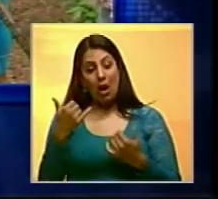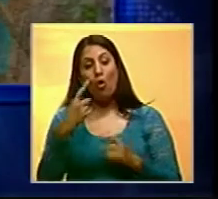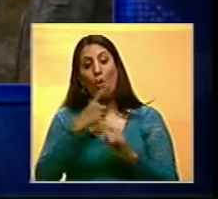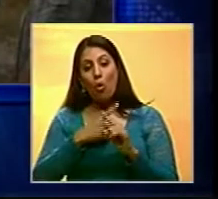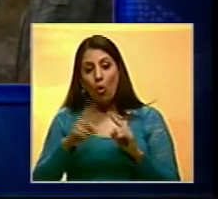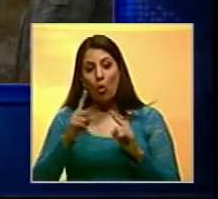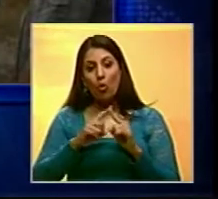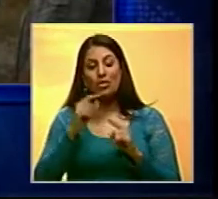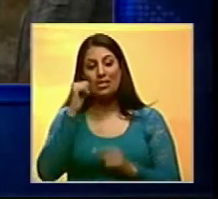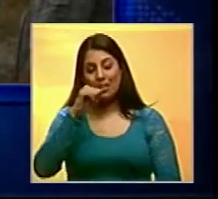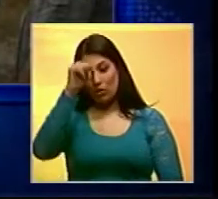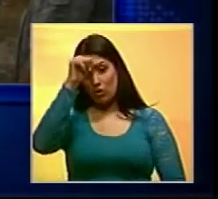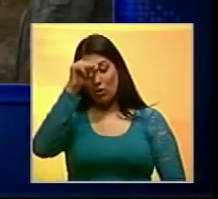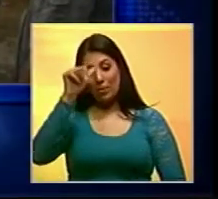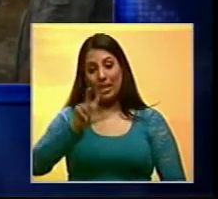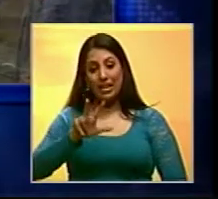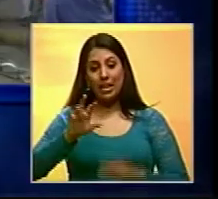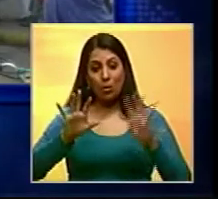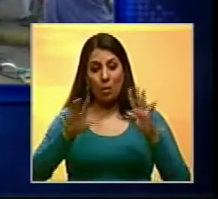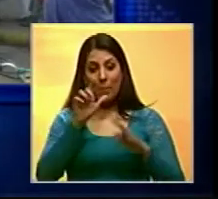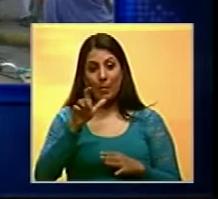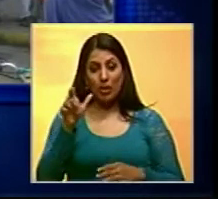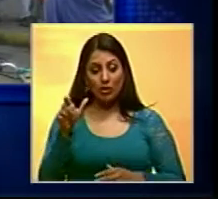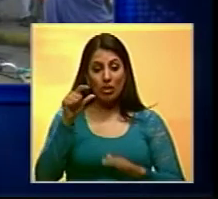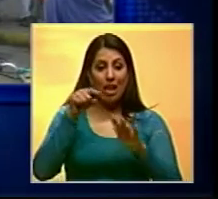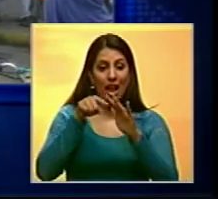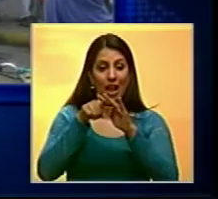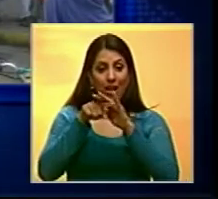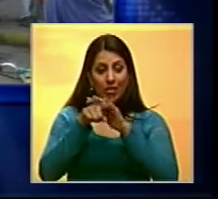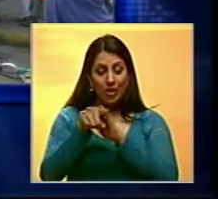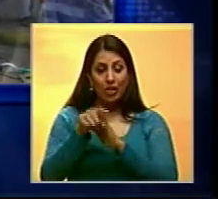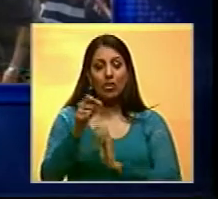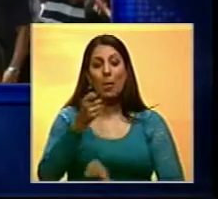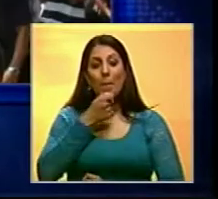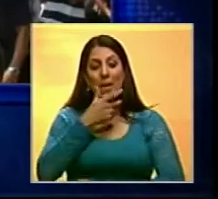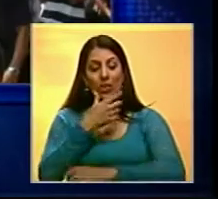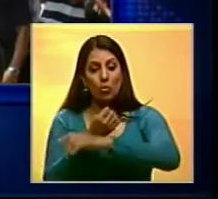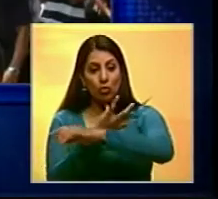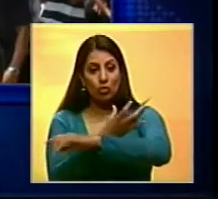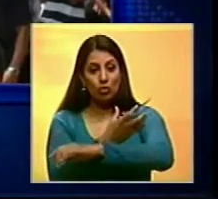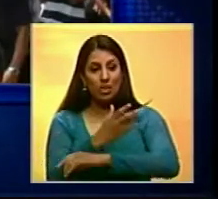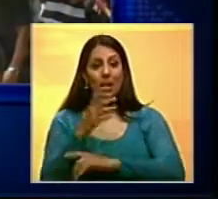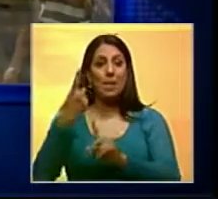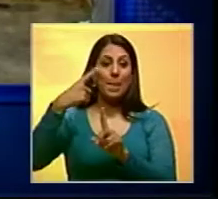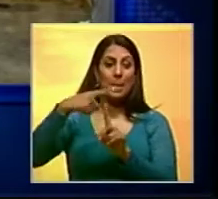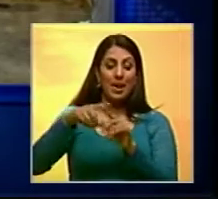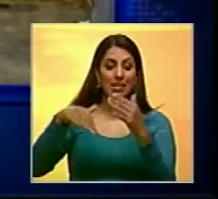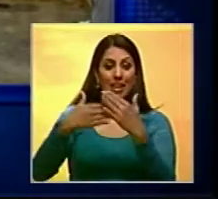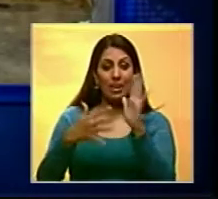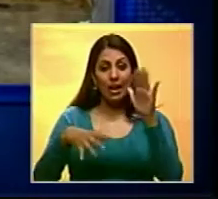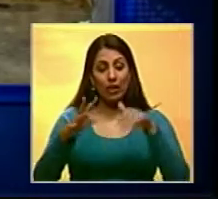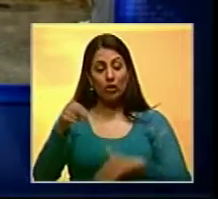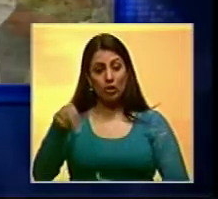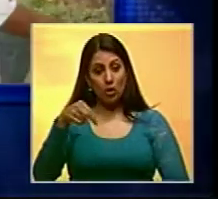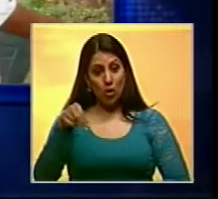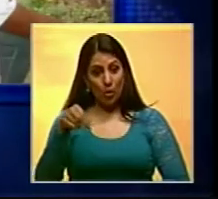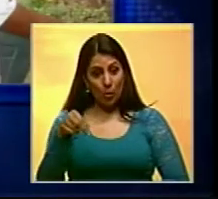conoció que durante el fin de semana 39 cadáveres fueron ingresados en la morgue de Bellomonte, sumando hasta el 14 de